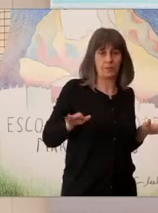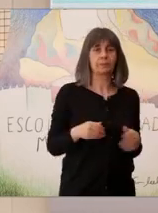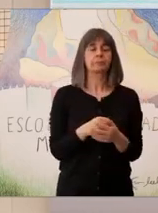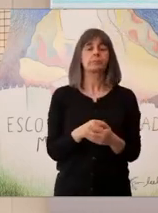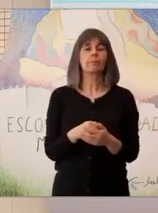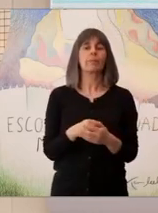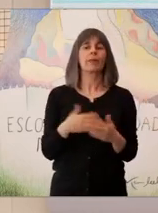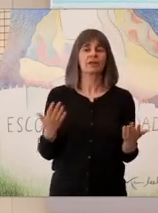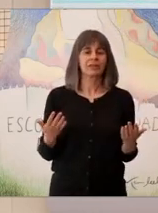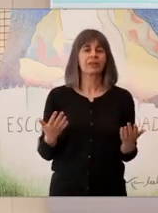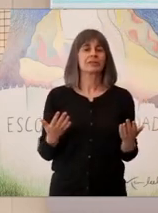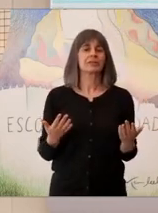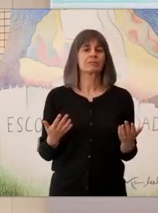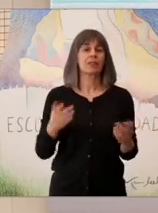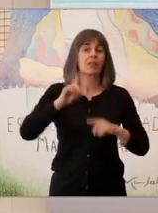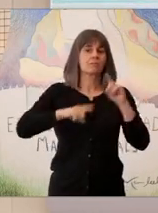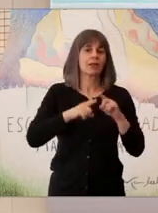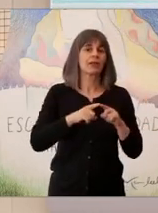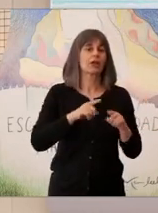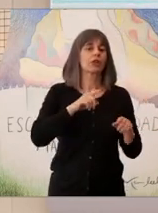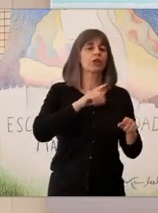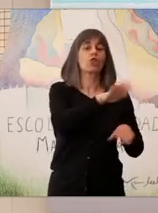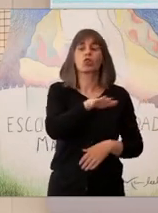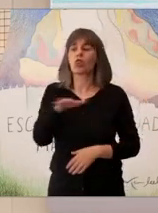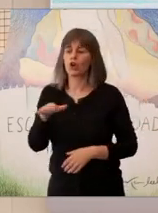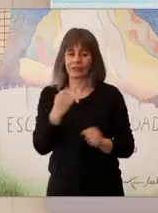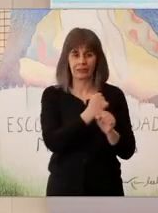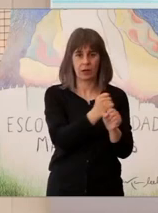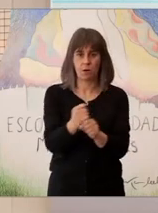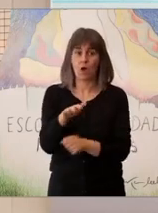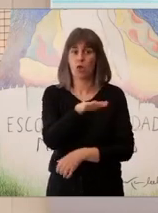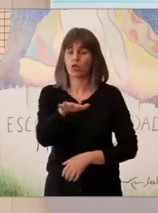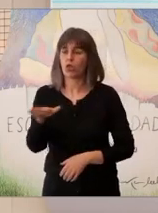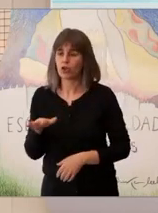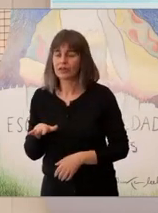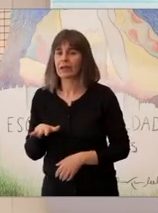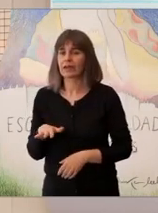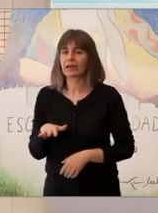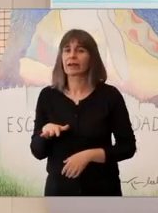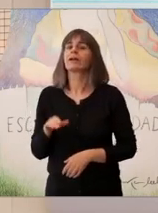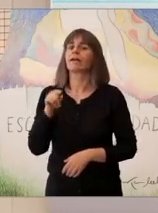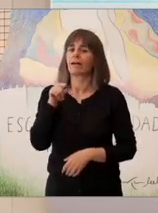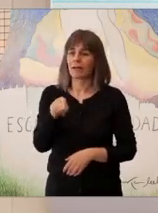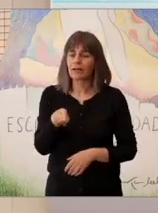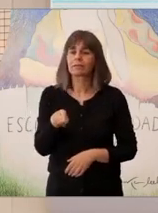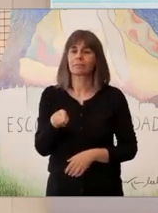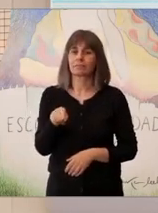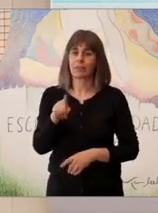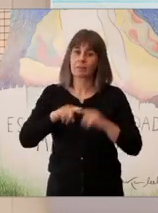que depende de dónde te toque, y lo digo así muchas veces con toda la tristeza que supone, pues depende de dónde te toque, depende cómo